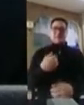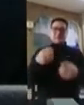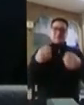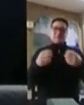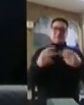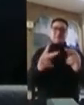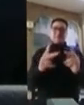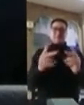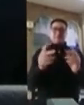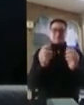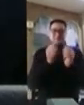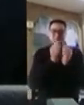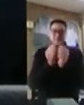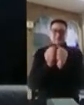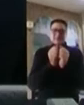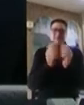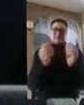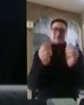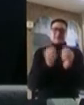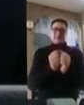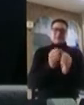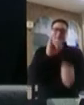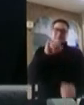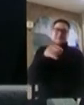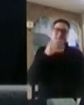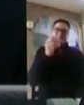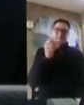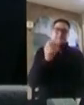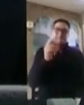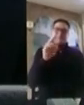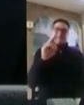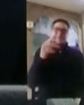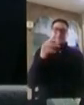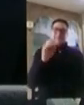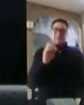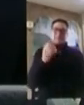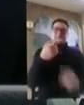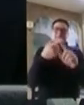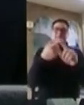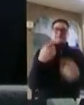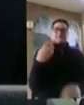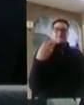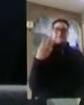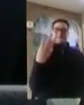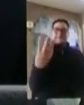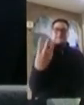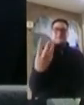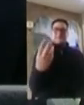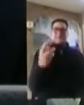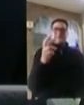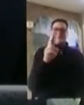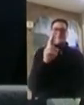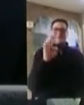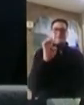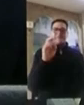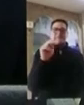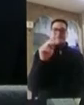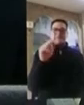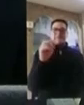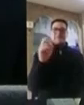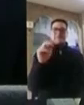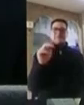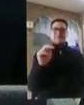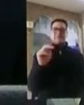Jorge Vázquez desde Washington, Renton, y creo que Dios en su grande amor y